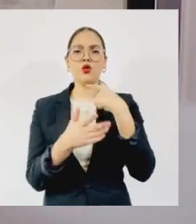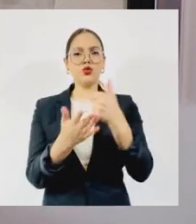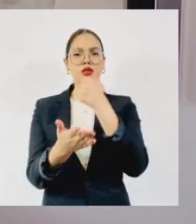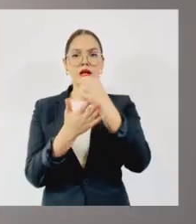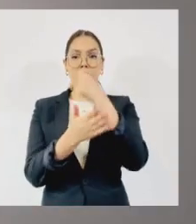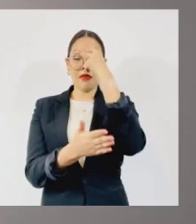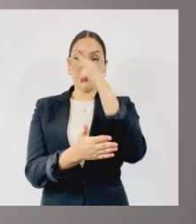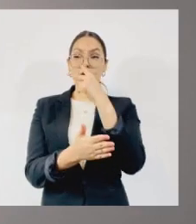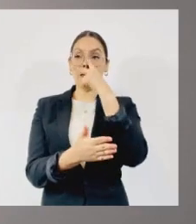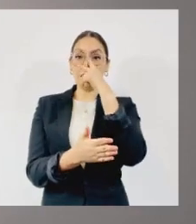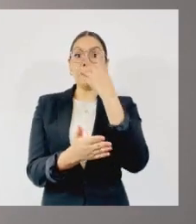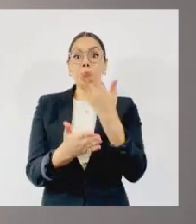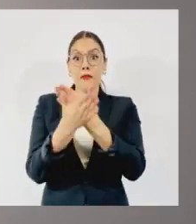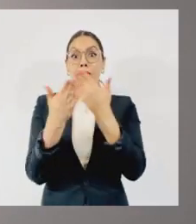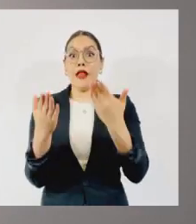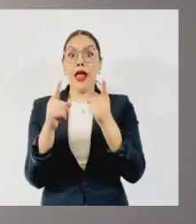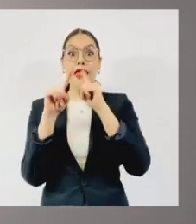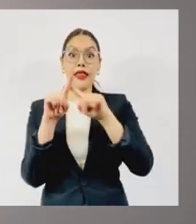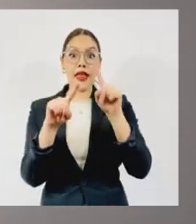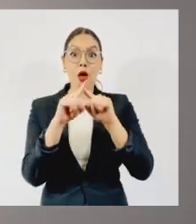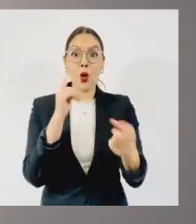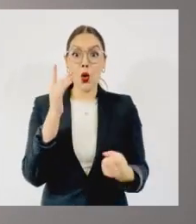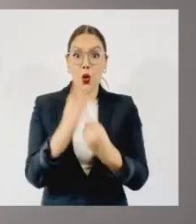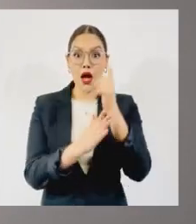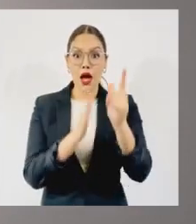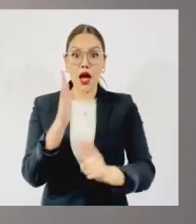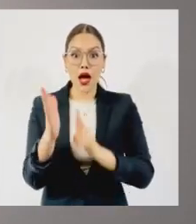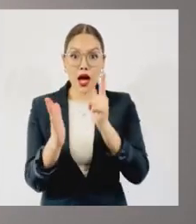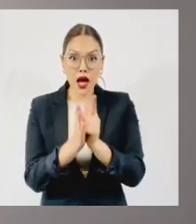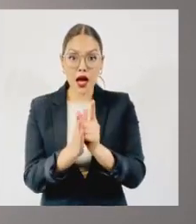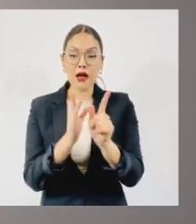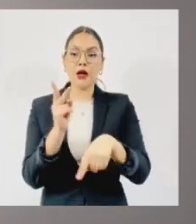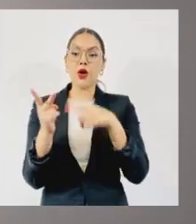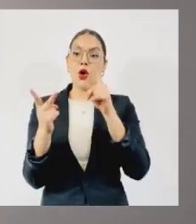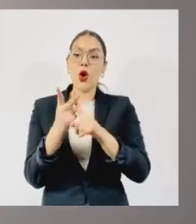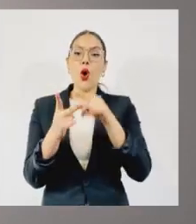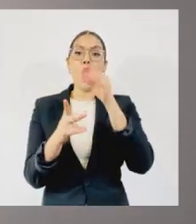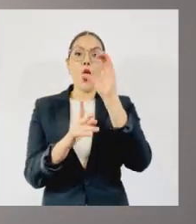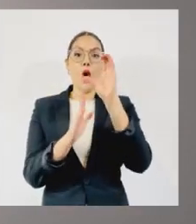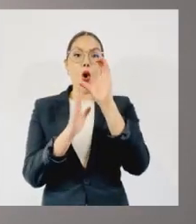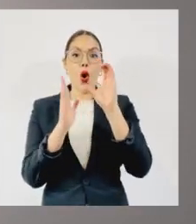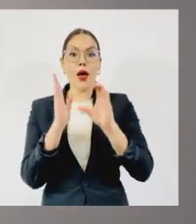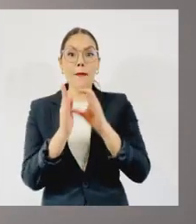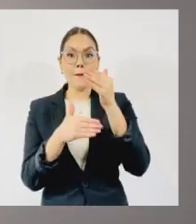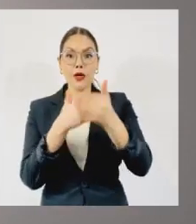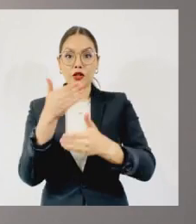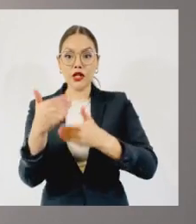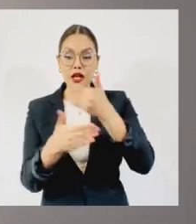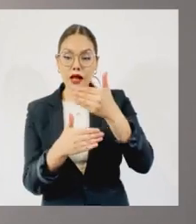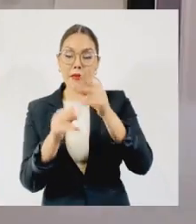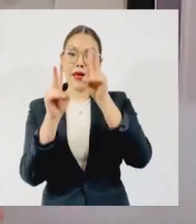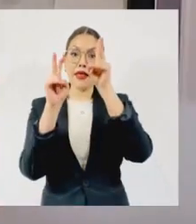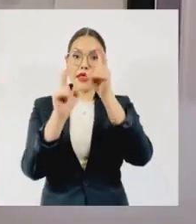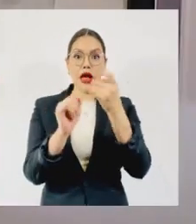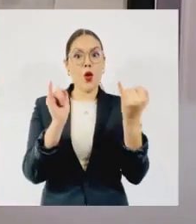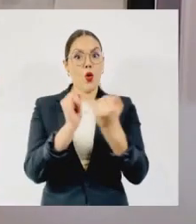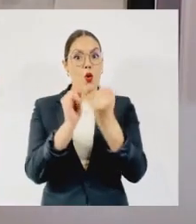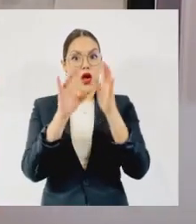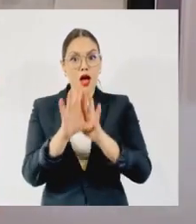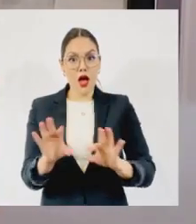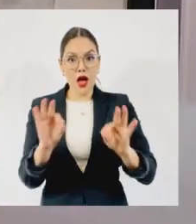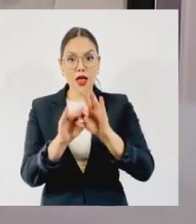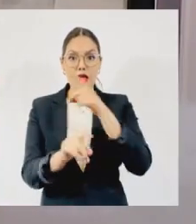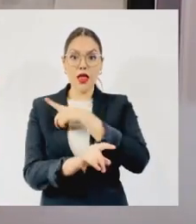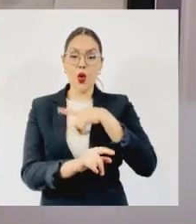ahora, elaborando leyes como el Código Nacional de Procedimientos Civiles y Familiares, es